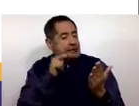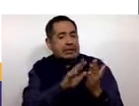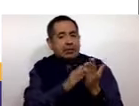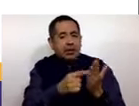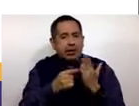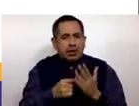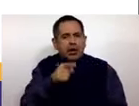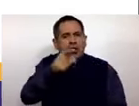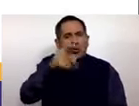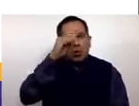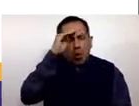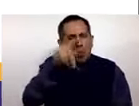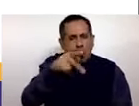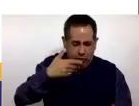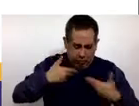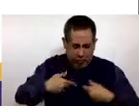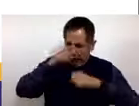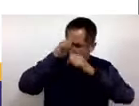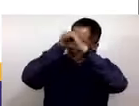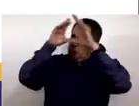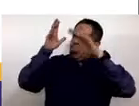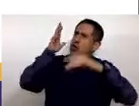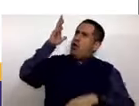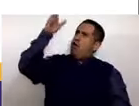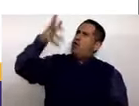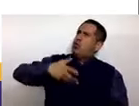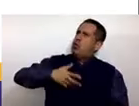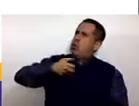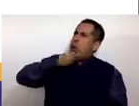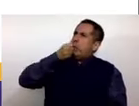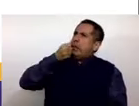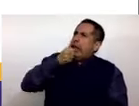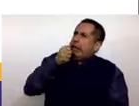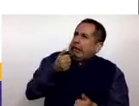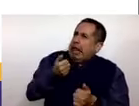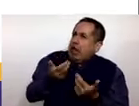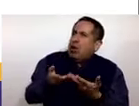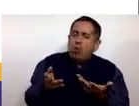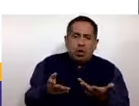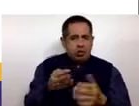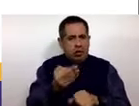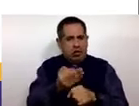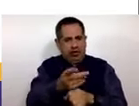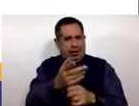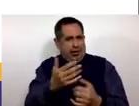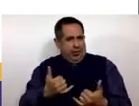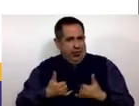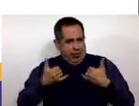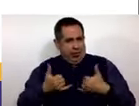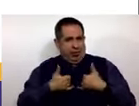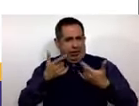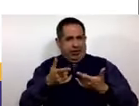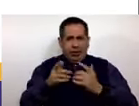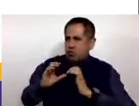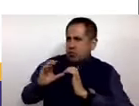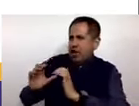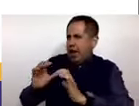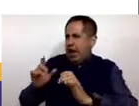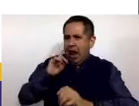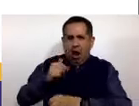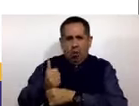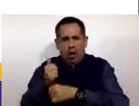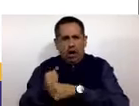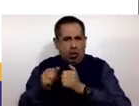¿Cómo te ves tú como anciana? O sea, porque ahorita estás en juventud, cuidando a tu abuela con un